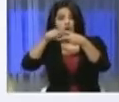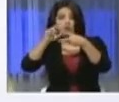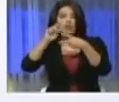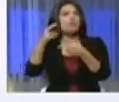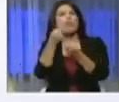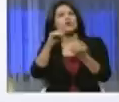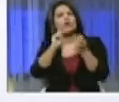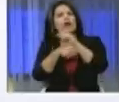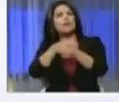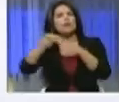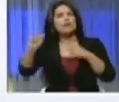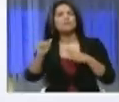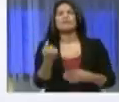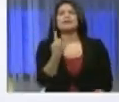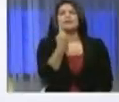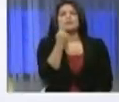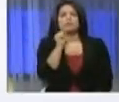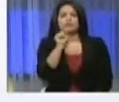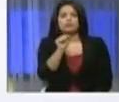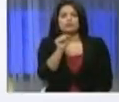0.5 centavos de dólar, ¿verdad?